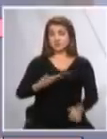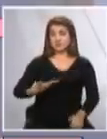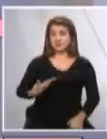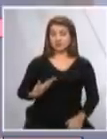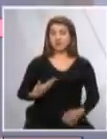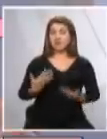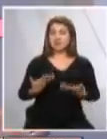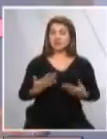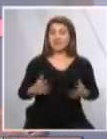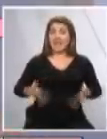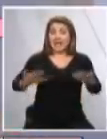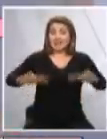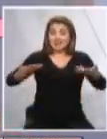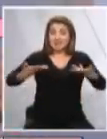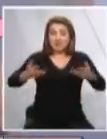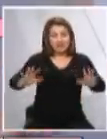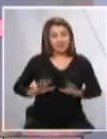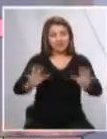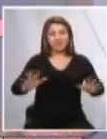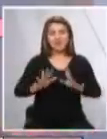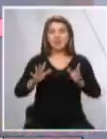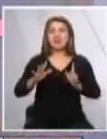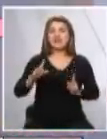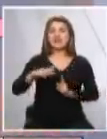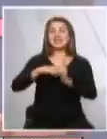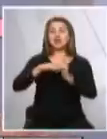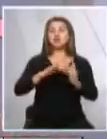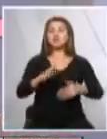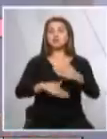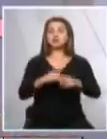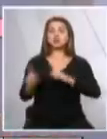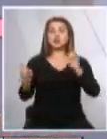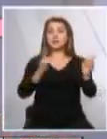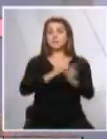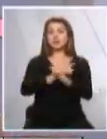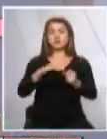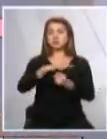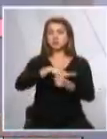esté activamente liderando un proceso y cambiando el escenario.